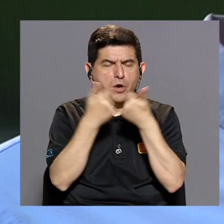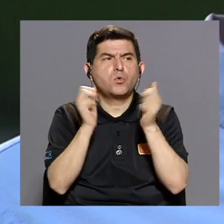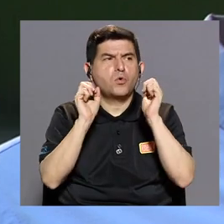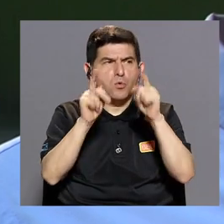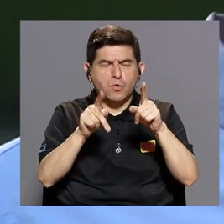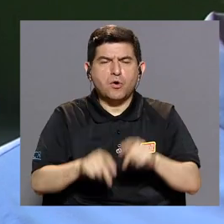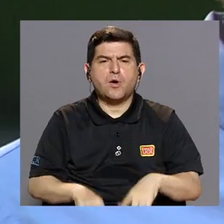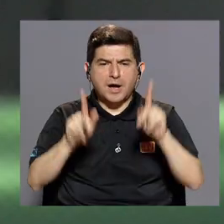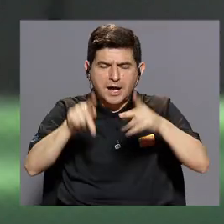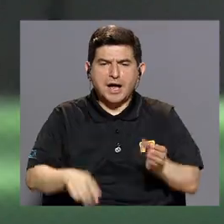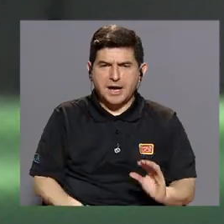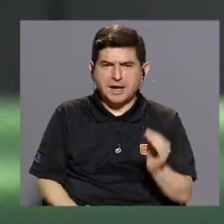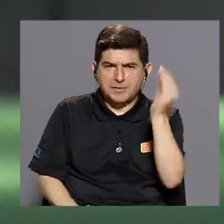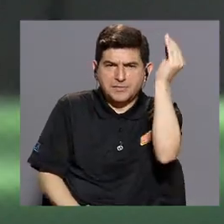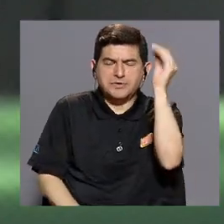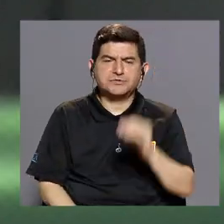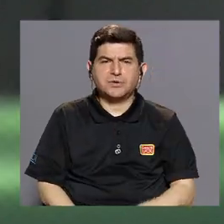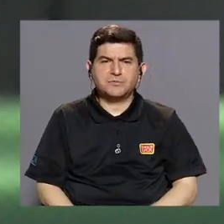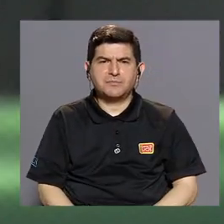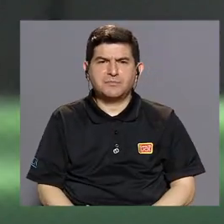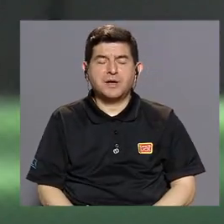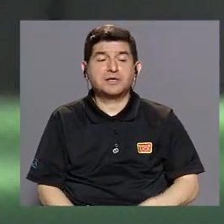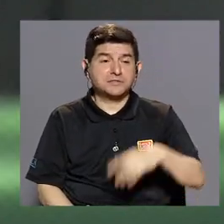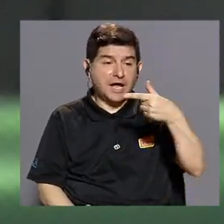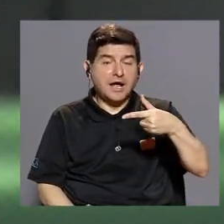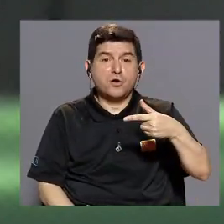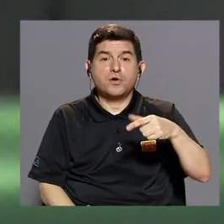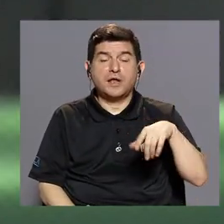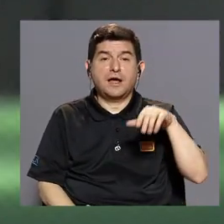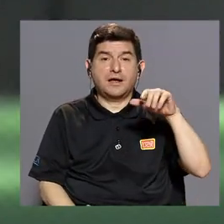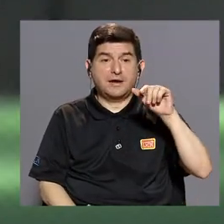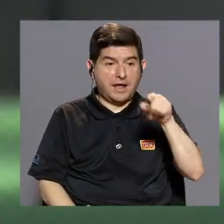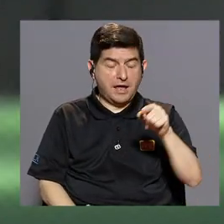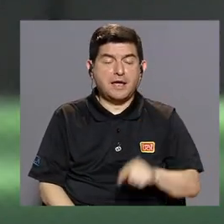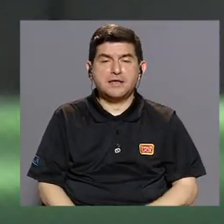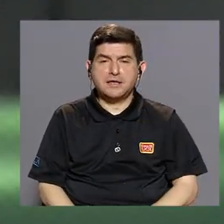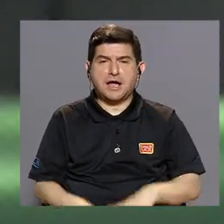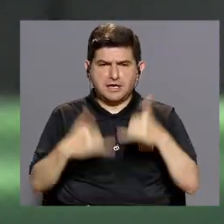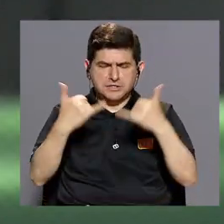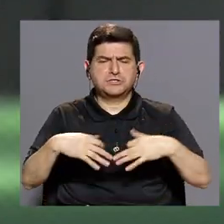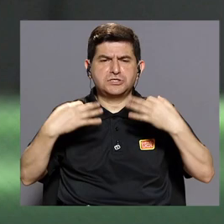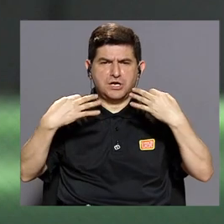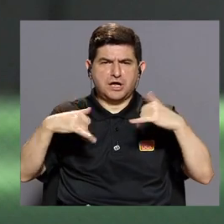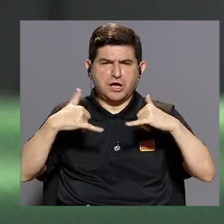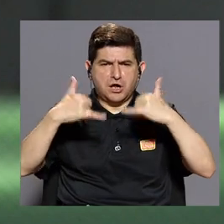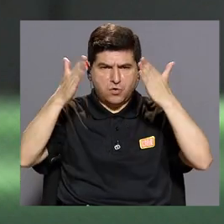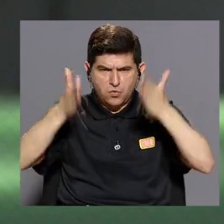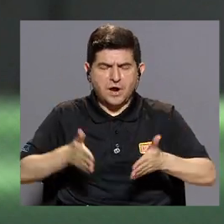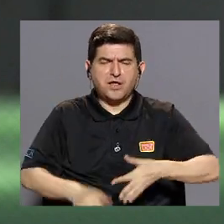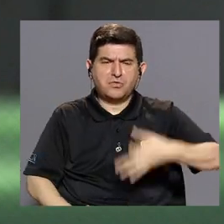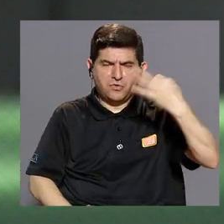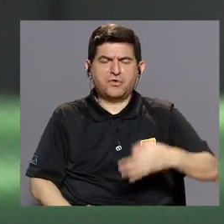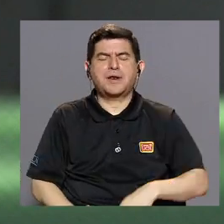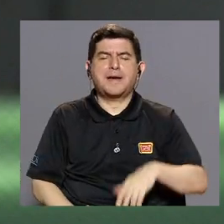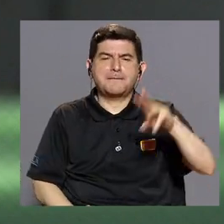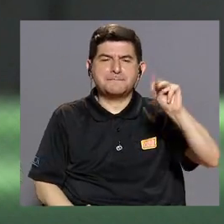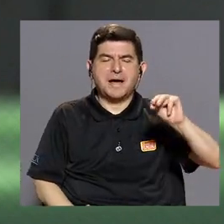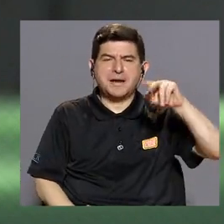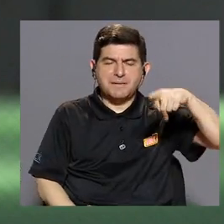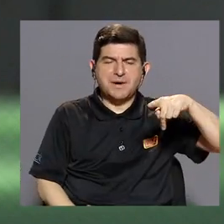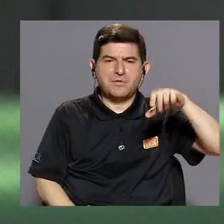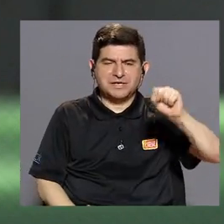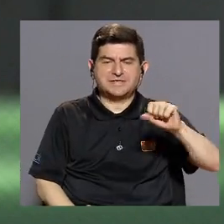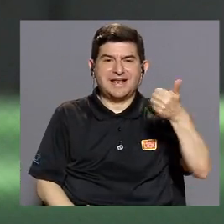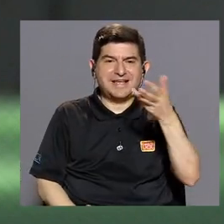le dio oportunidad a gente más joven, ¿verdad? Por ejemplo, se pudo consolidar una jugadora como Gloriana, que no había tenido un torneo de titular. Sí. Se le pudo dar la oportunidad a María Paula Salas,